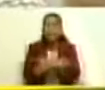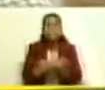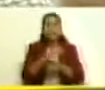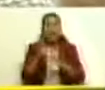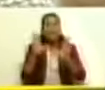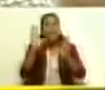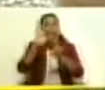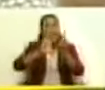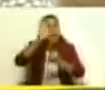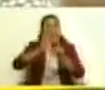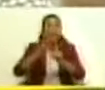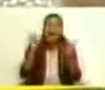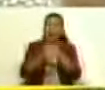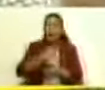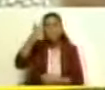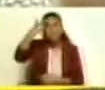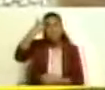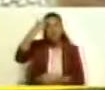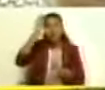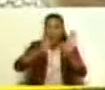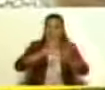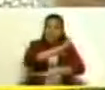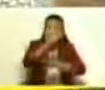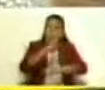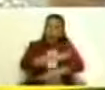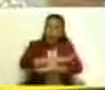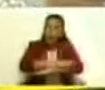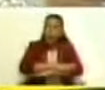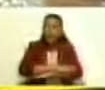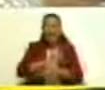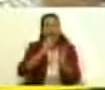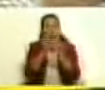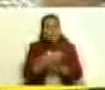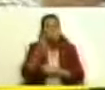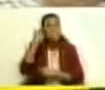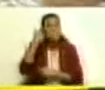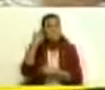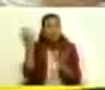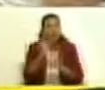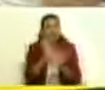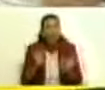clima, cambiemos el sistema. Nosotros tenemos que ir.